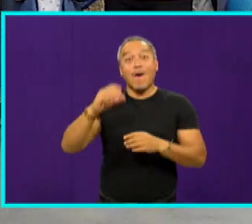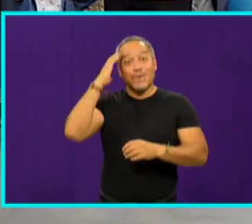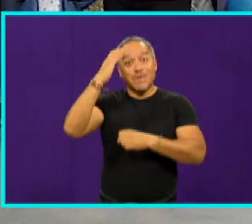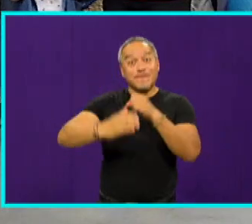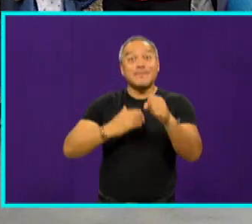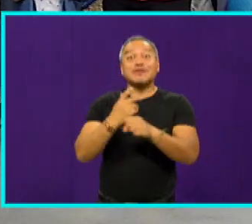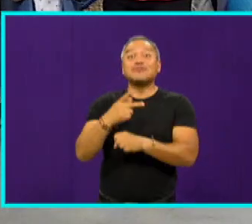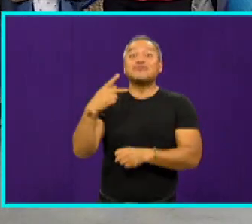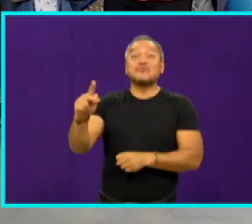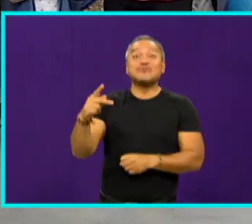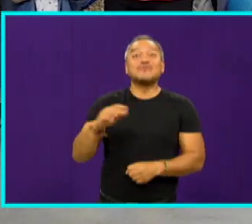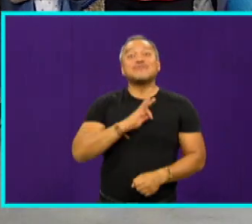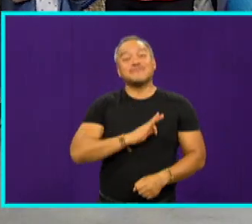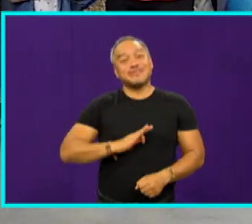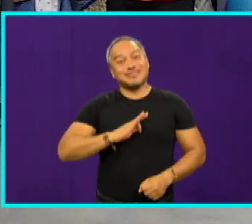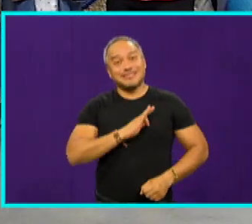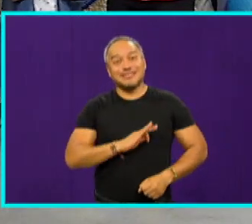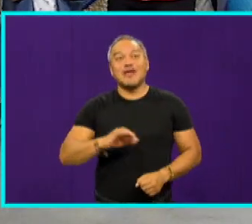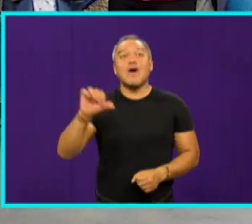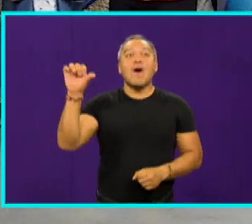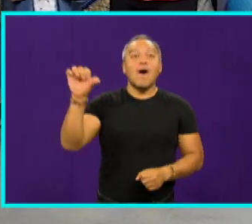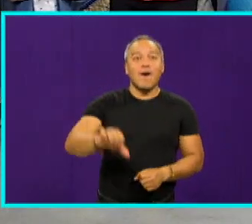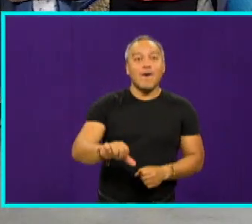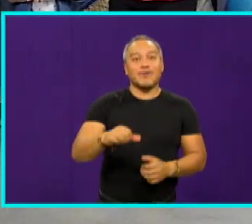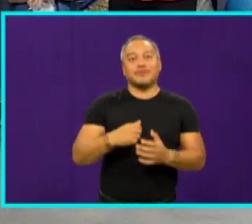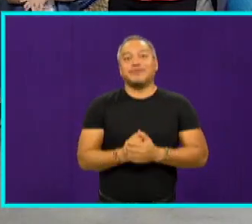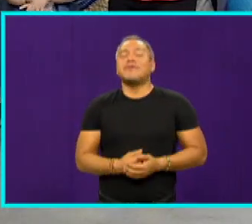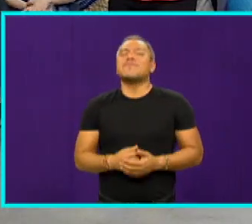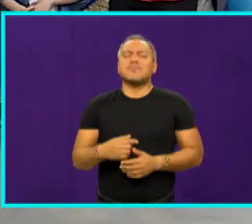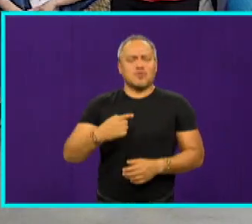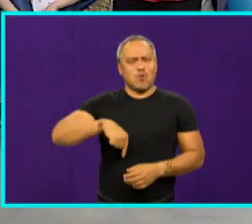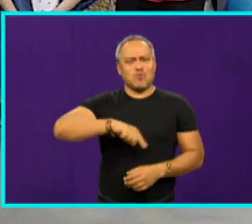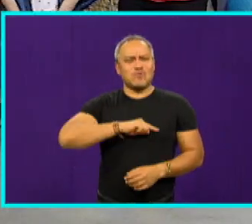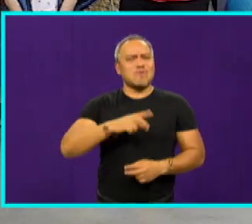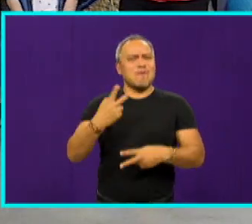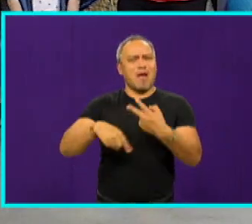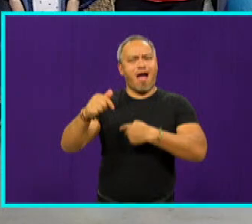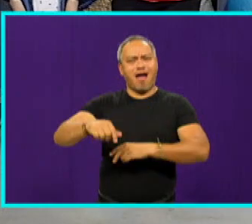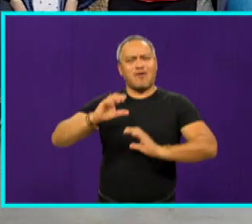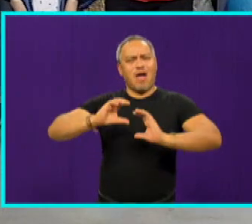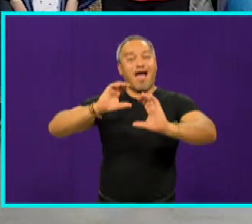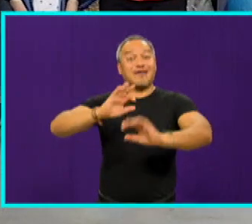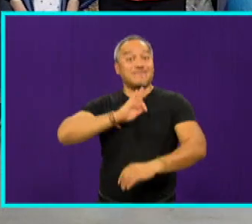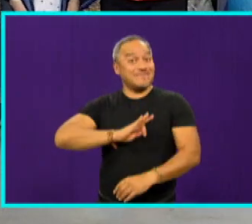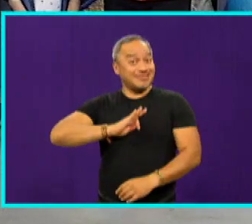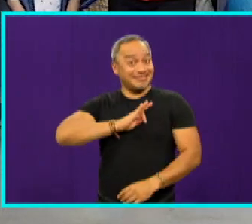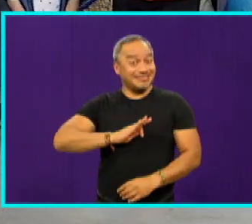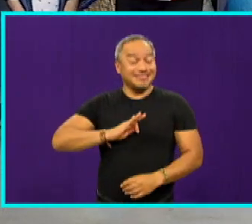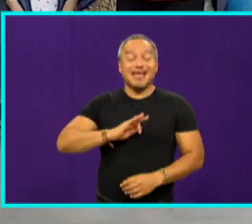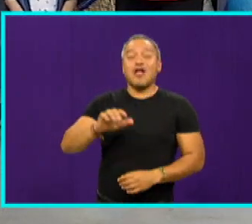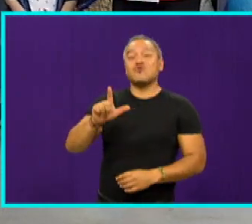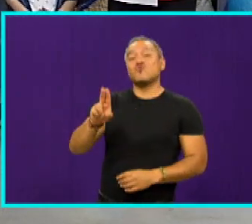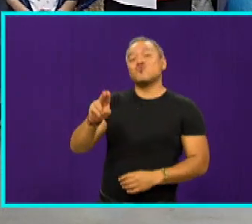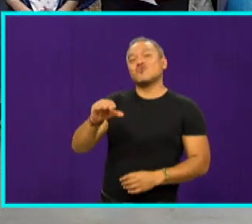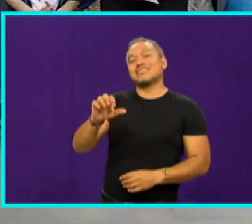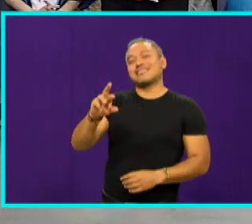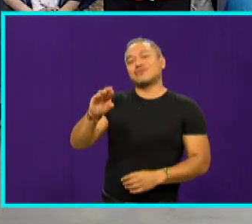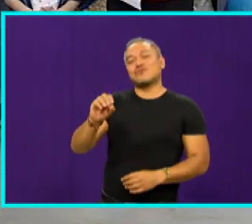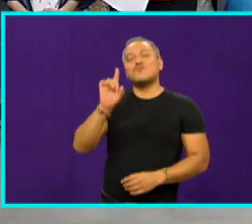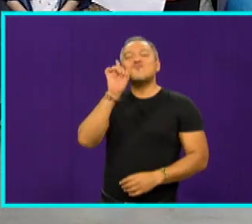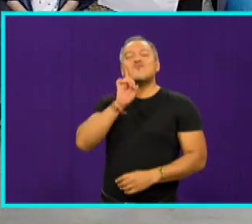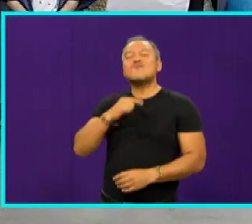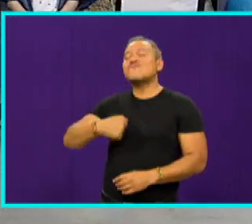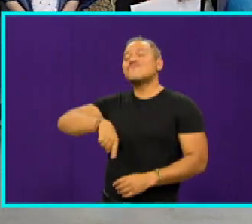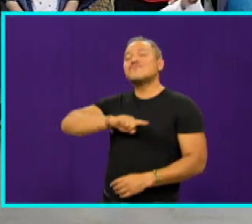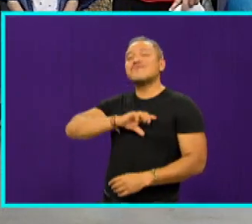¡Felicidades, Lucero! Hoy por ser día de tu santo, te venimos a cantar. ¡Felicidades, Lucerito! Te queremos mucho y gracias